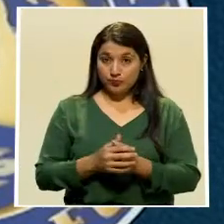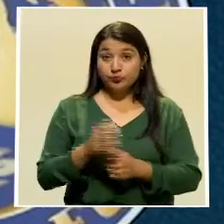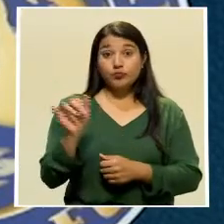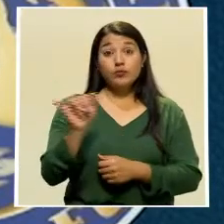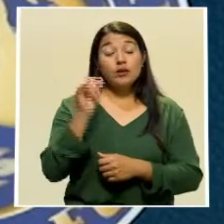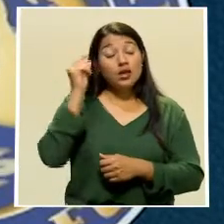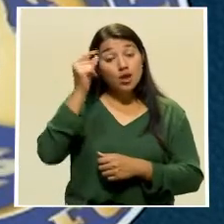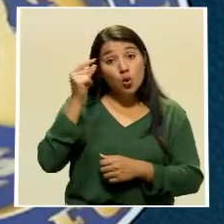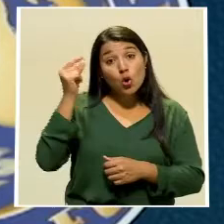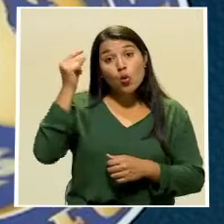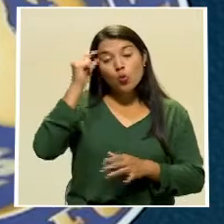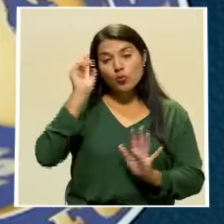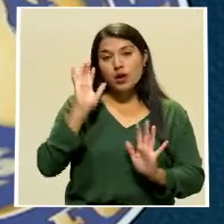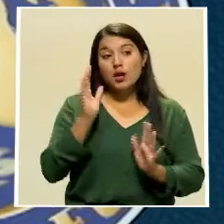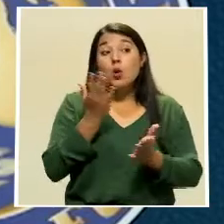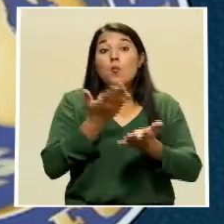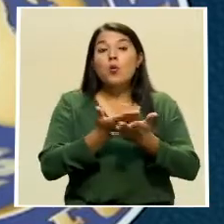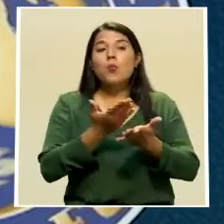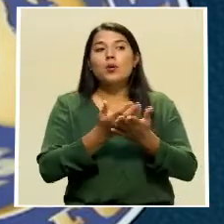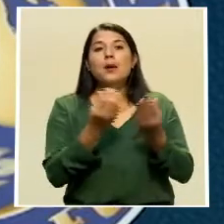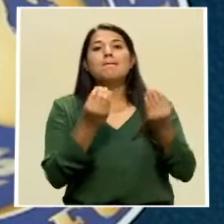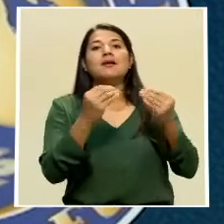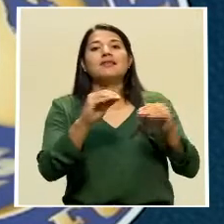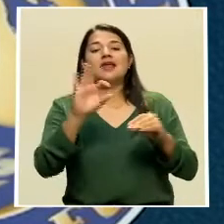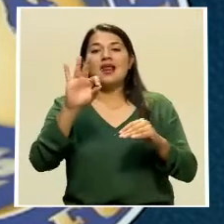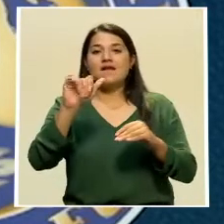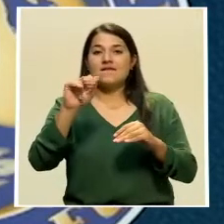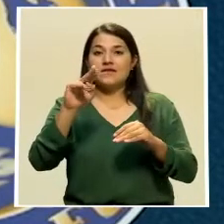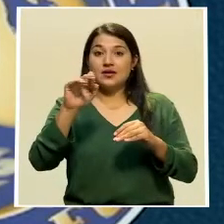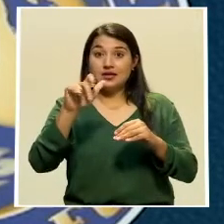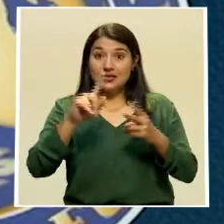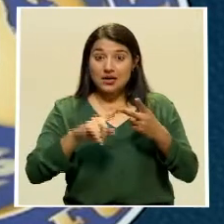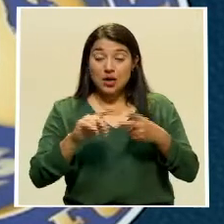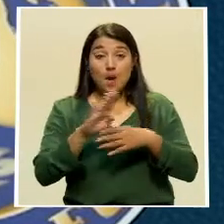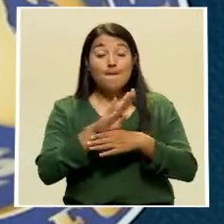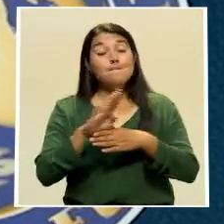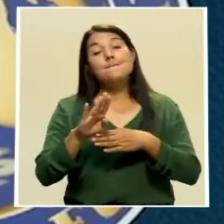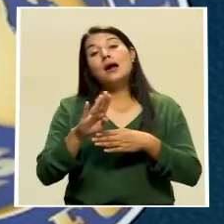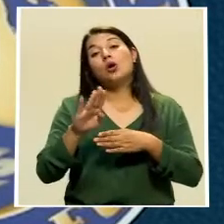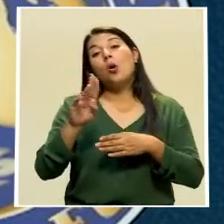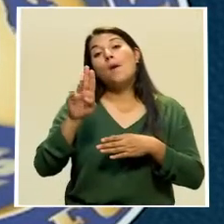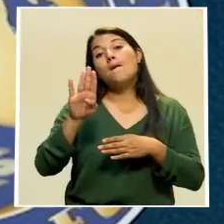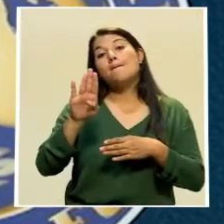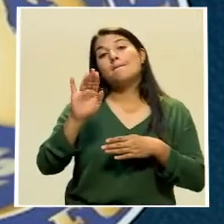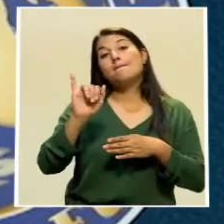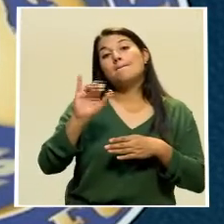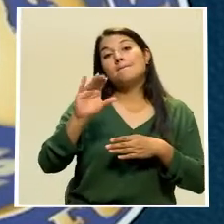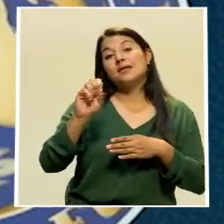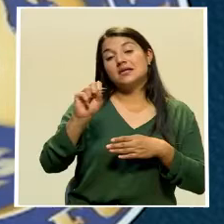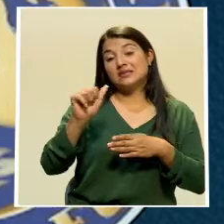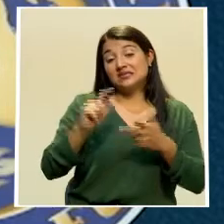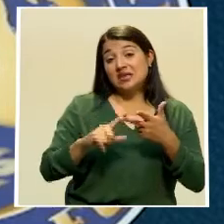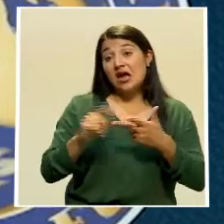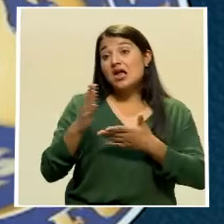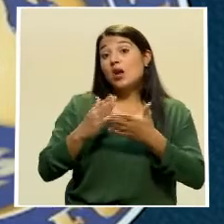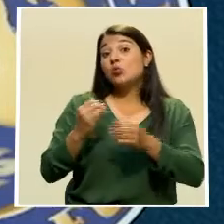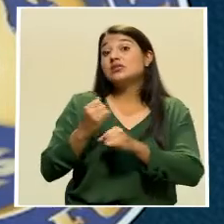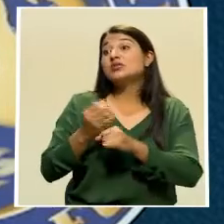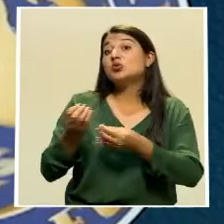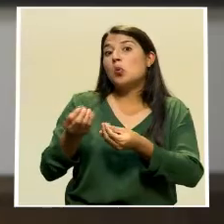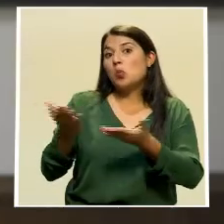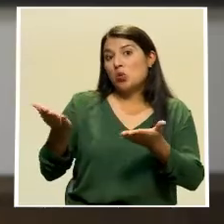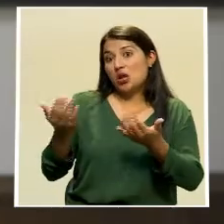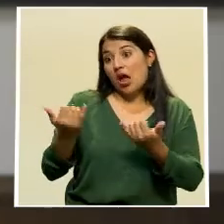gobierno planteará la venta o concesión de la FANAL, el Banco Internacional VIXA y algunas propiedades que están